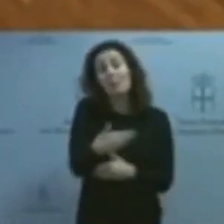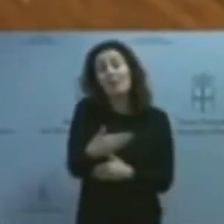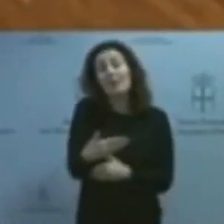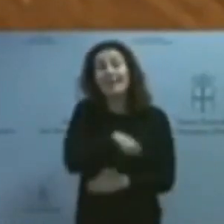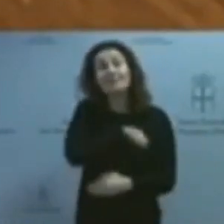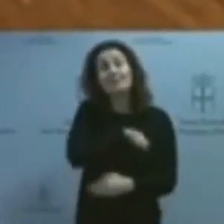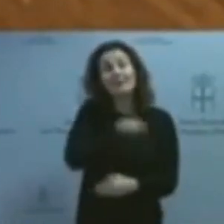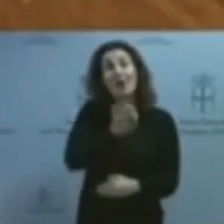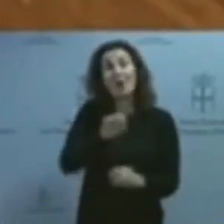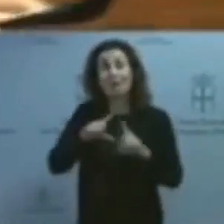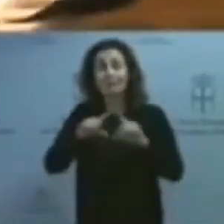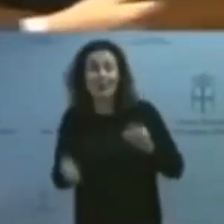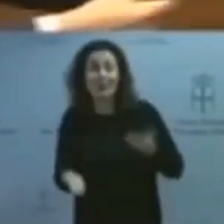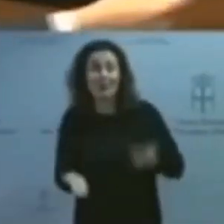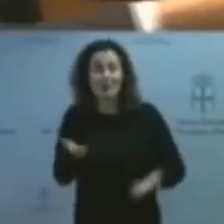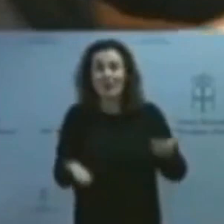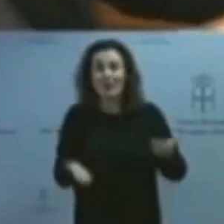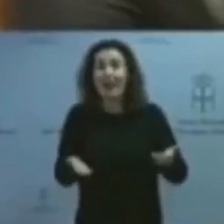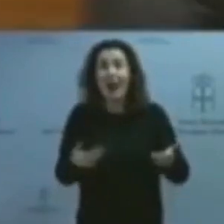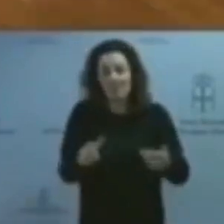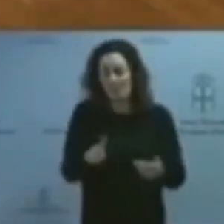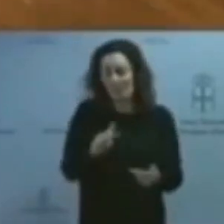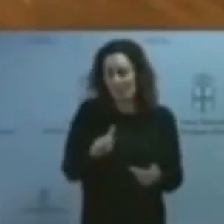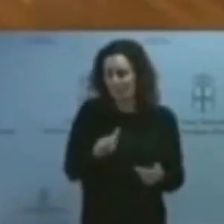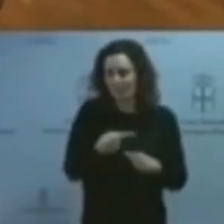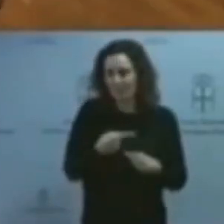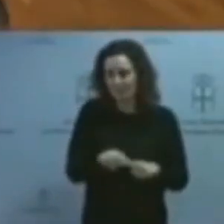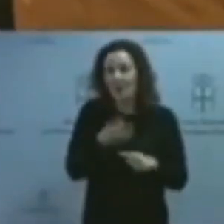dos porque Asturias es España.